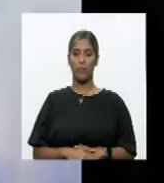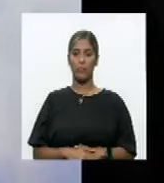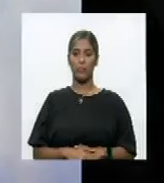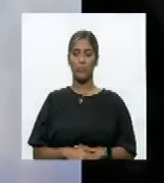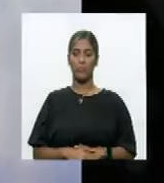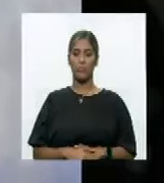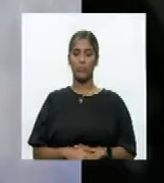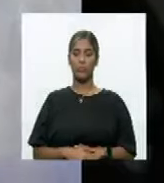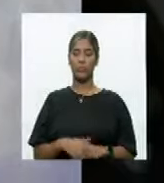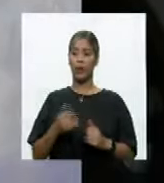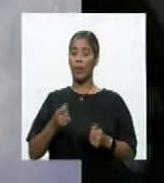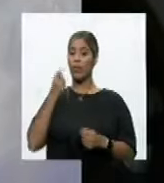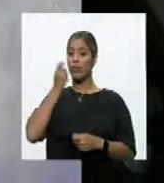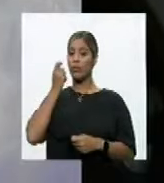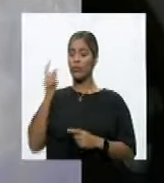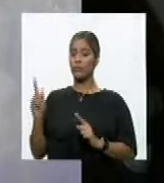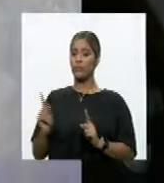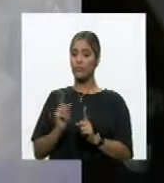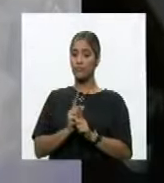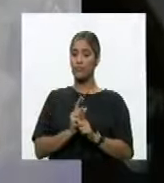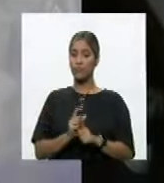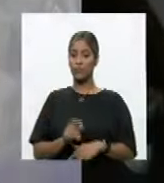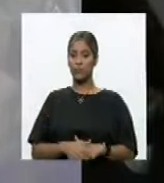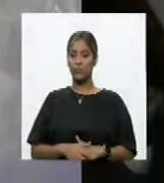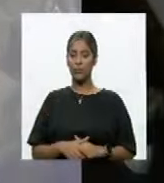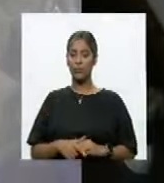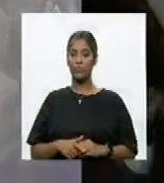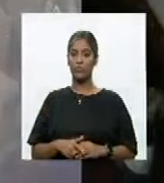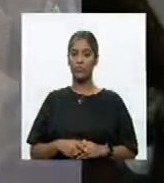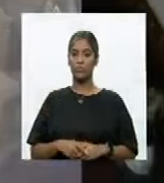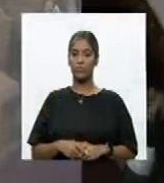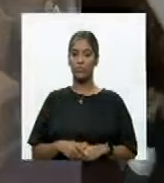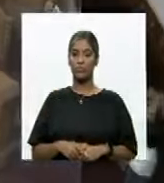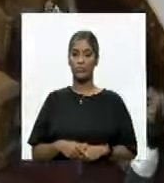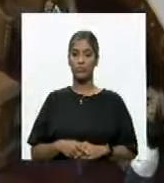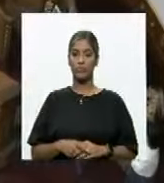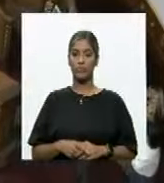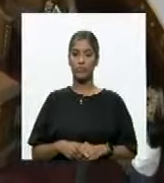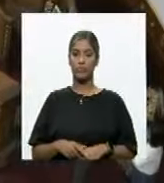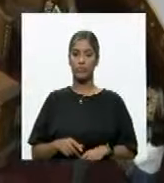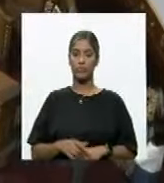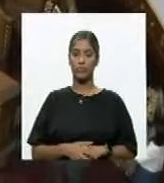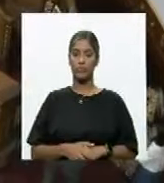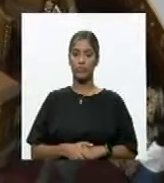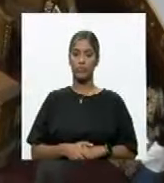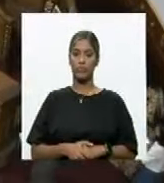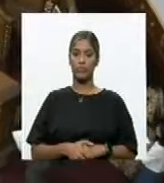Voy a dejar en derecha palabra al diputado José Luis Bermúdez. Solicita la reunión de oradores, se le concede.